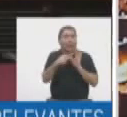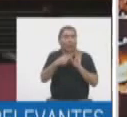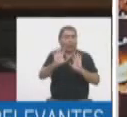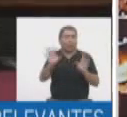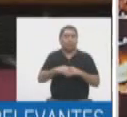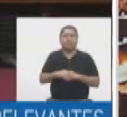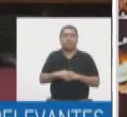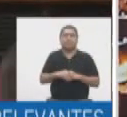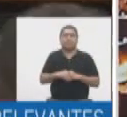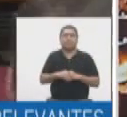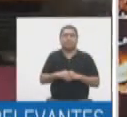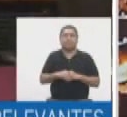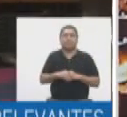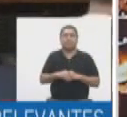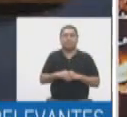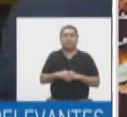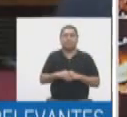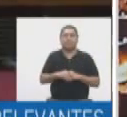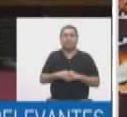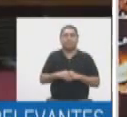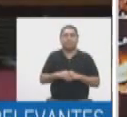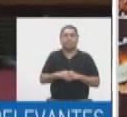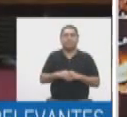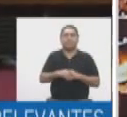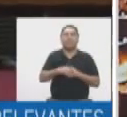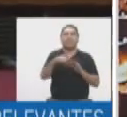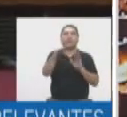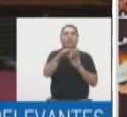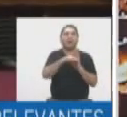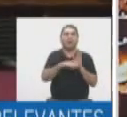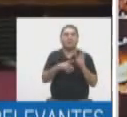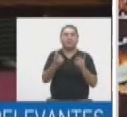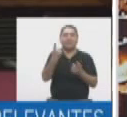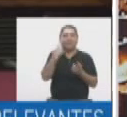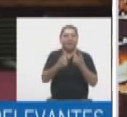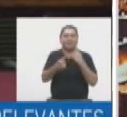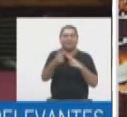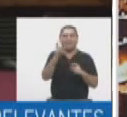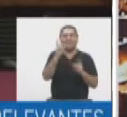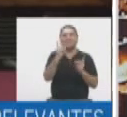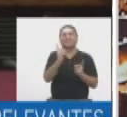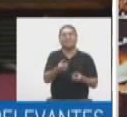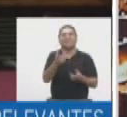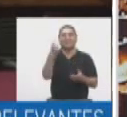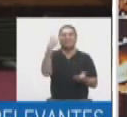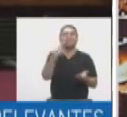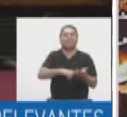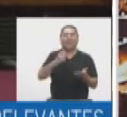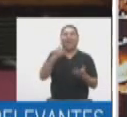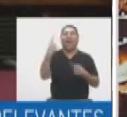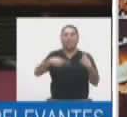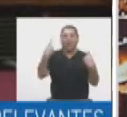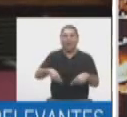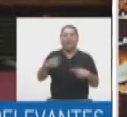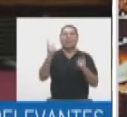empresas no fueran privatizadas o quizás todas pero por lo menos e de algunas Se escuchó